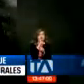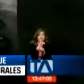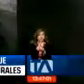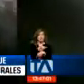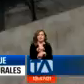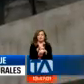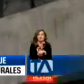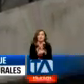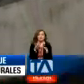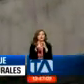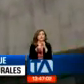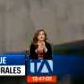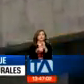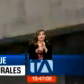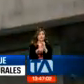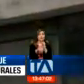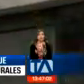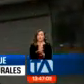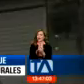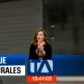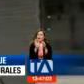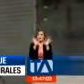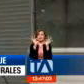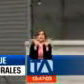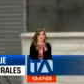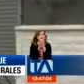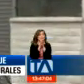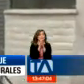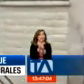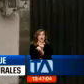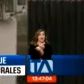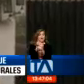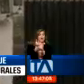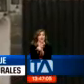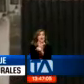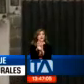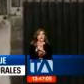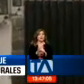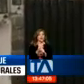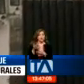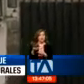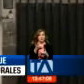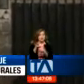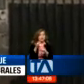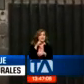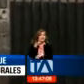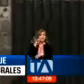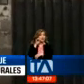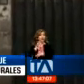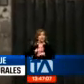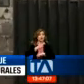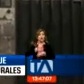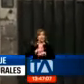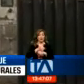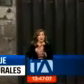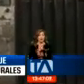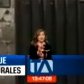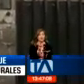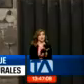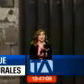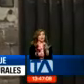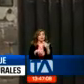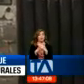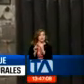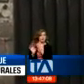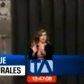45 minutos, dejaron al barrio sin servicio eléctrico por varias horas. Bomberos de Sangolquí y las autoridades de ese cantón acudieron al